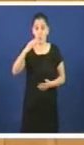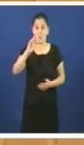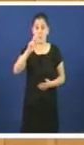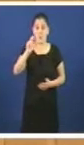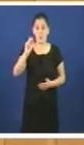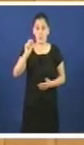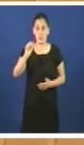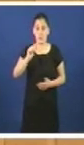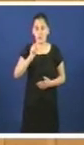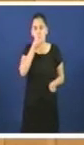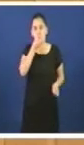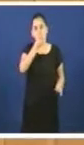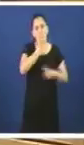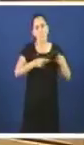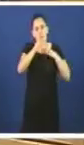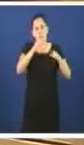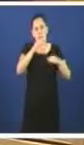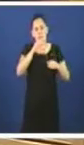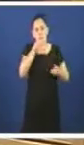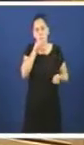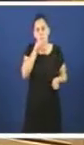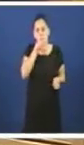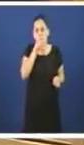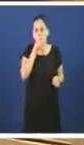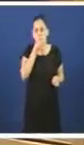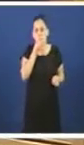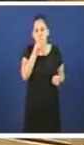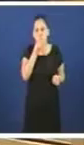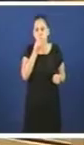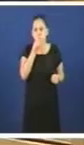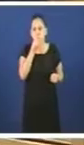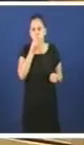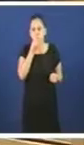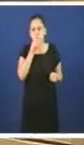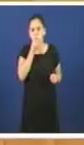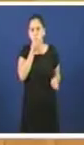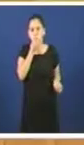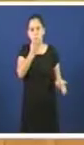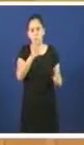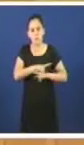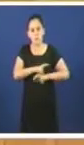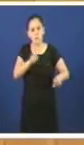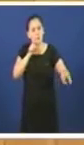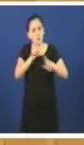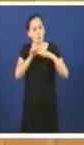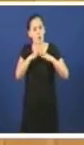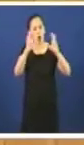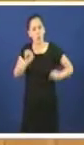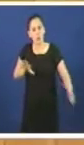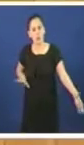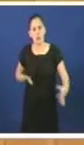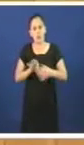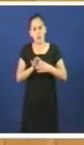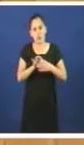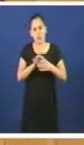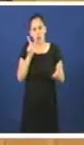algún medio de comunicación que iba a traer una iniciativa de consenso en relación con lingua y